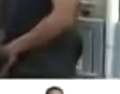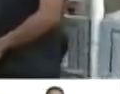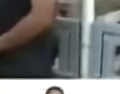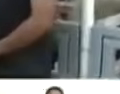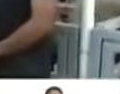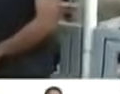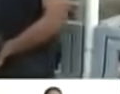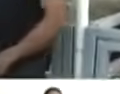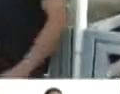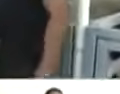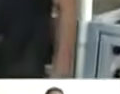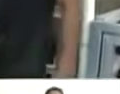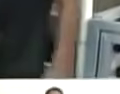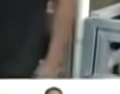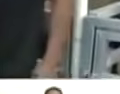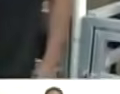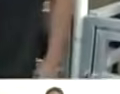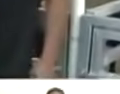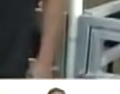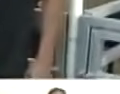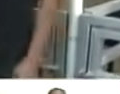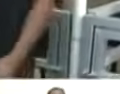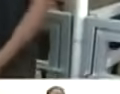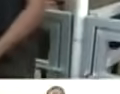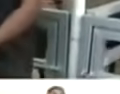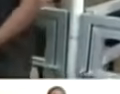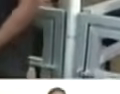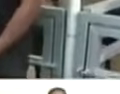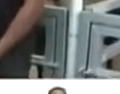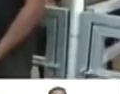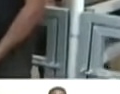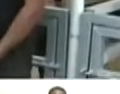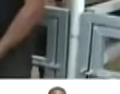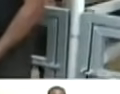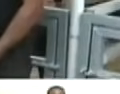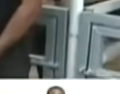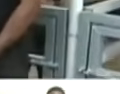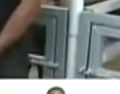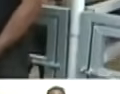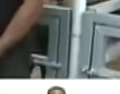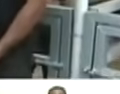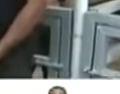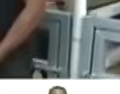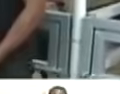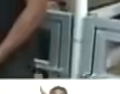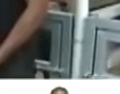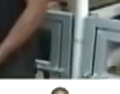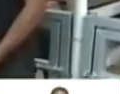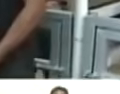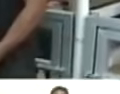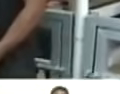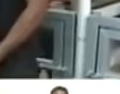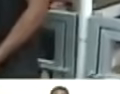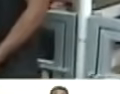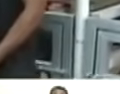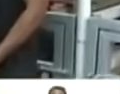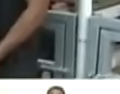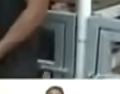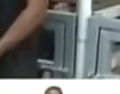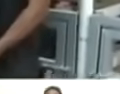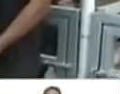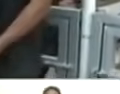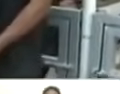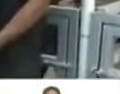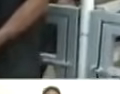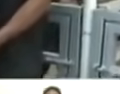heridas sociales de nuestro pueblo puedan atenderse. Le paso el testigo al ministro Castro Soteldo